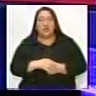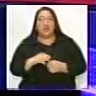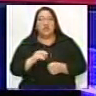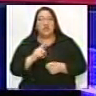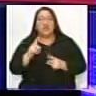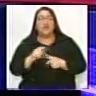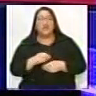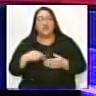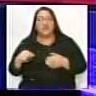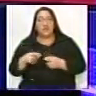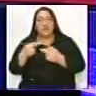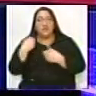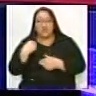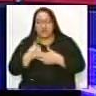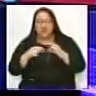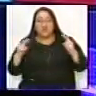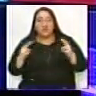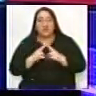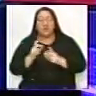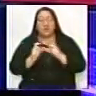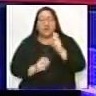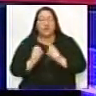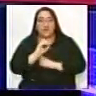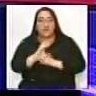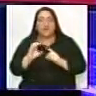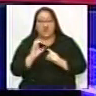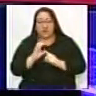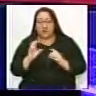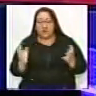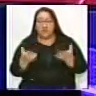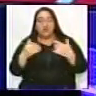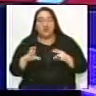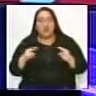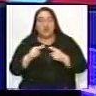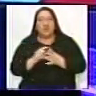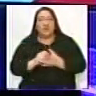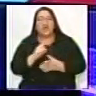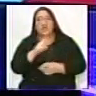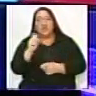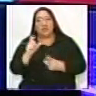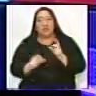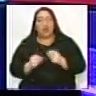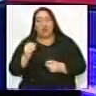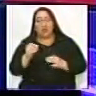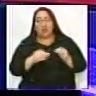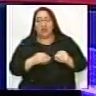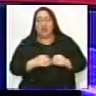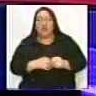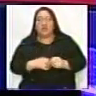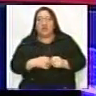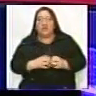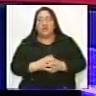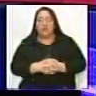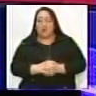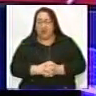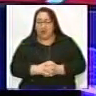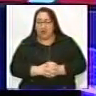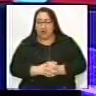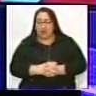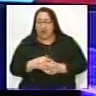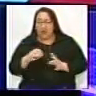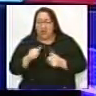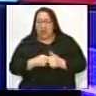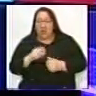de representación, en este encuentro con los ciudadanos, donde han estado más de 100 personas. Como ella lo ha señalado, se